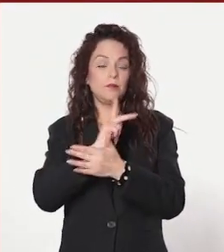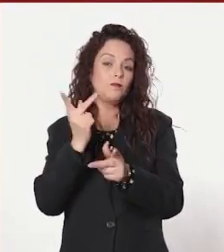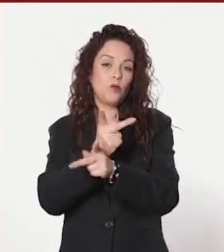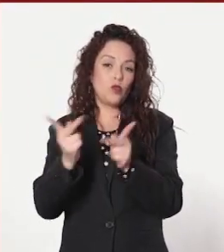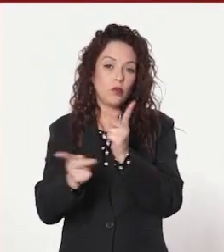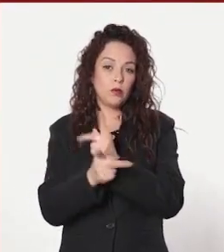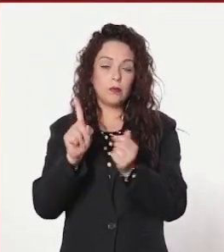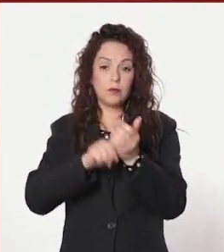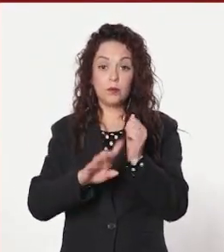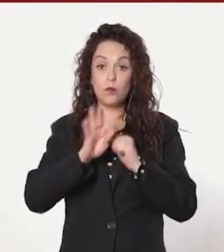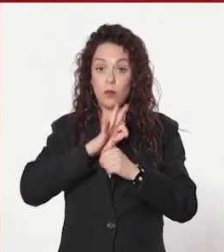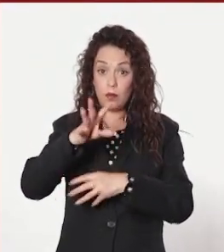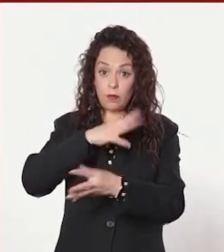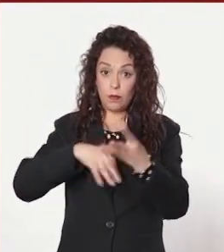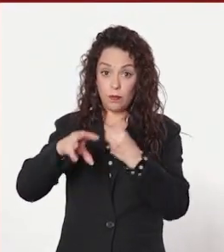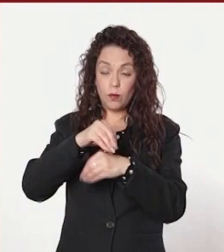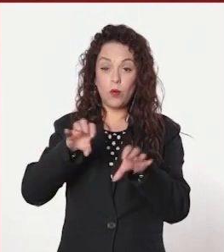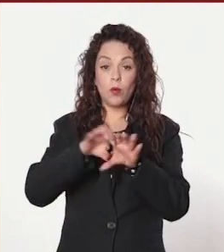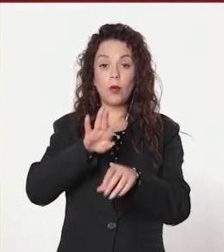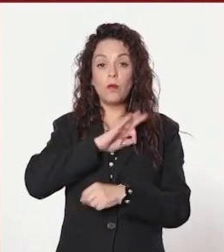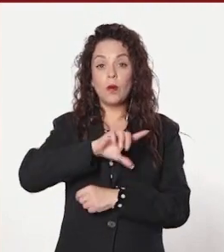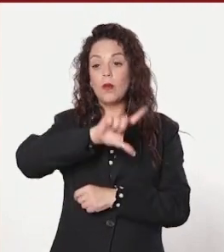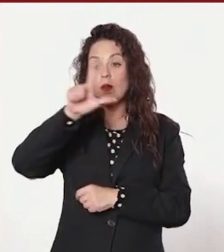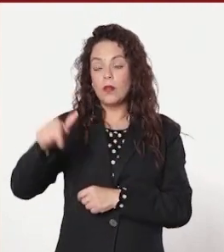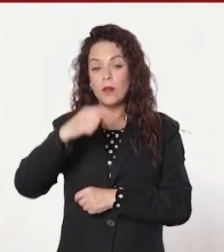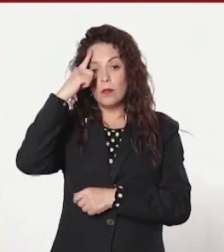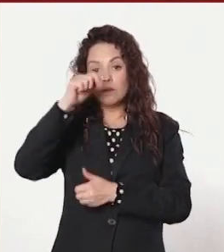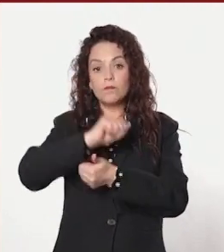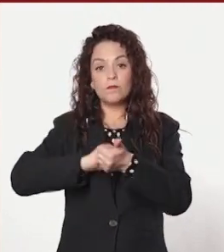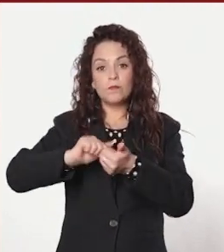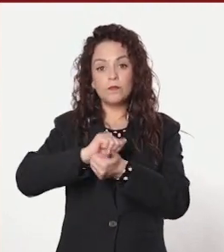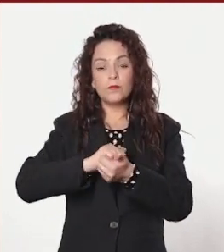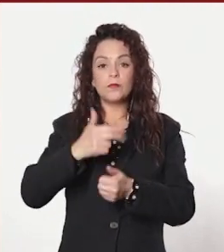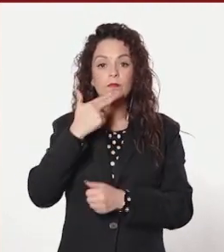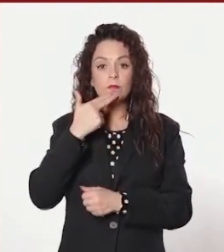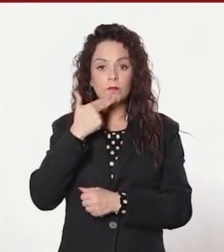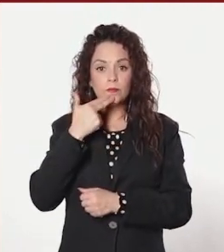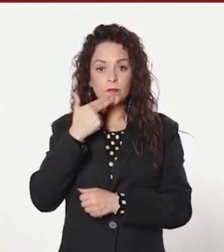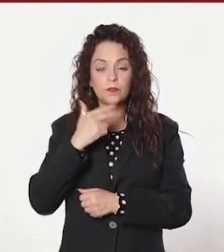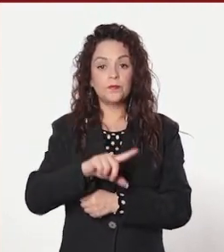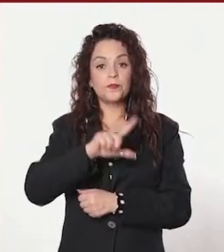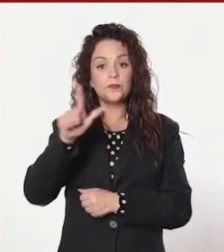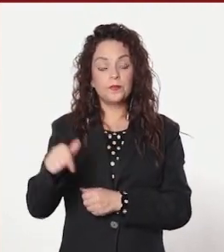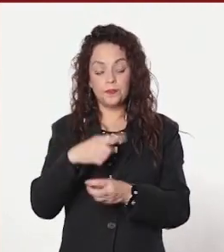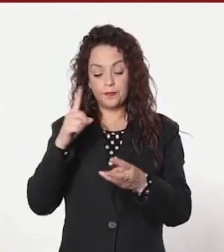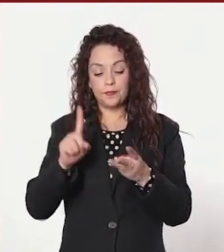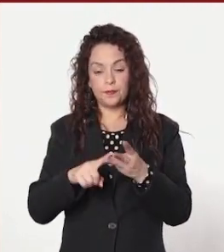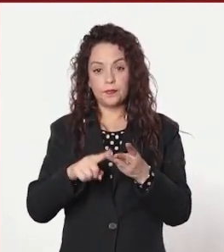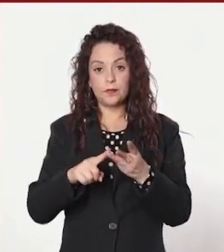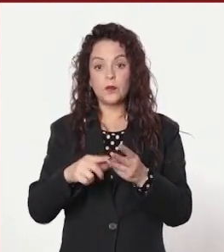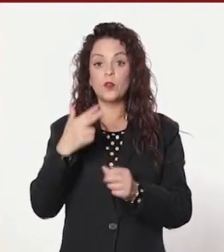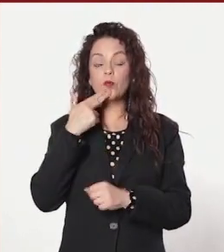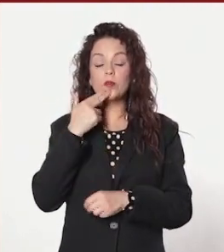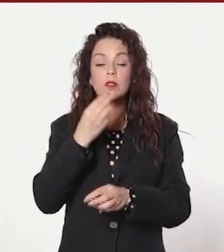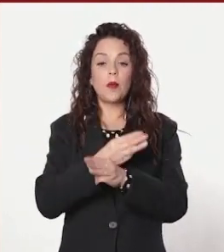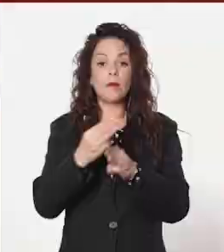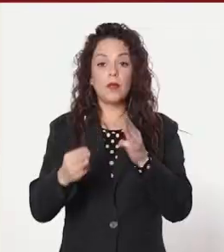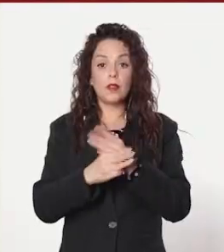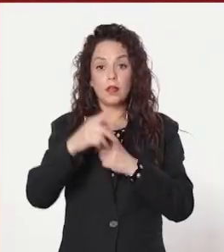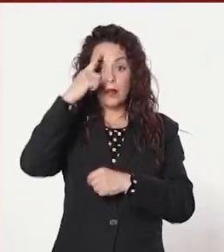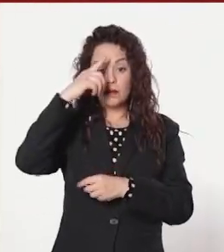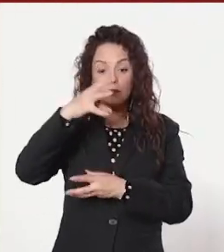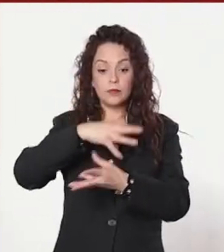a copiar para posteriormente ser reciclado. Y el tercero, usar materiales reciclables dentro de los empaques y